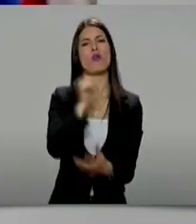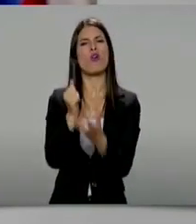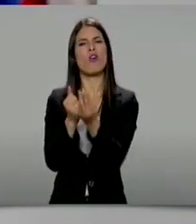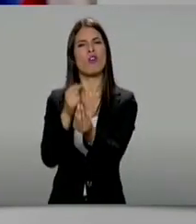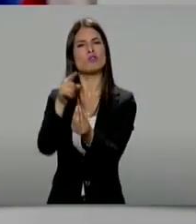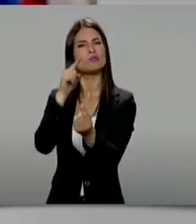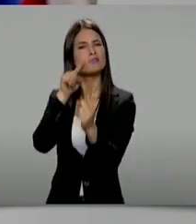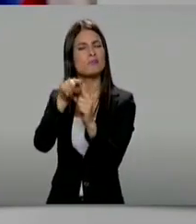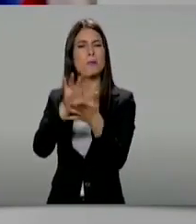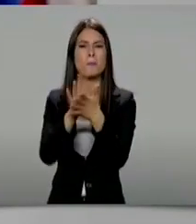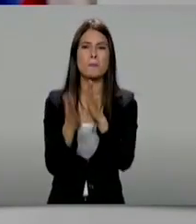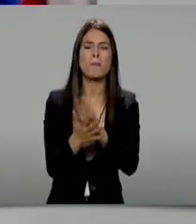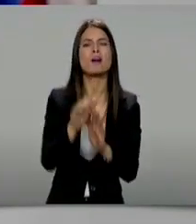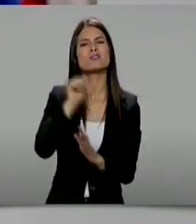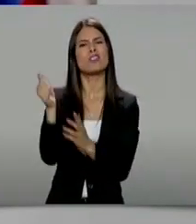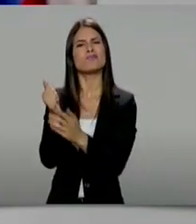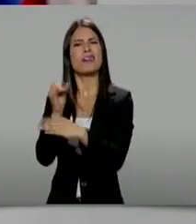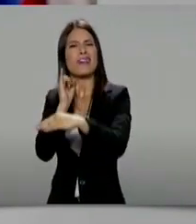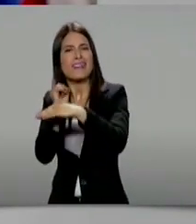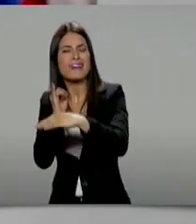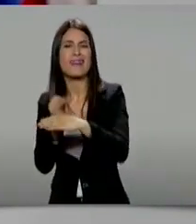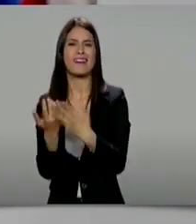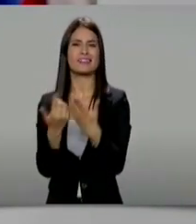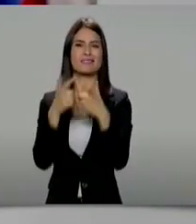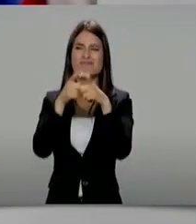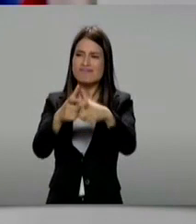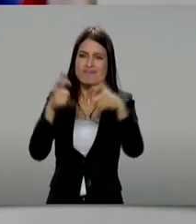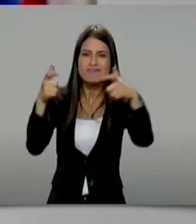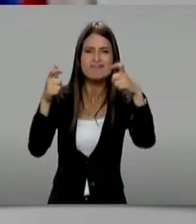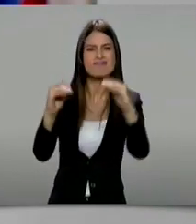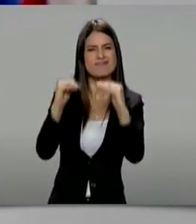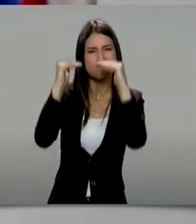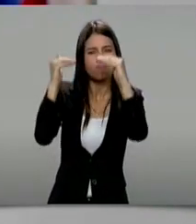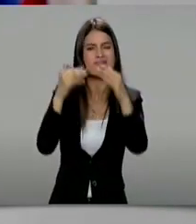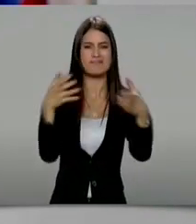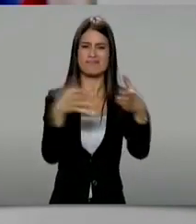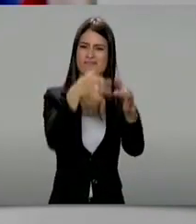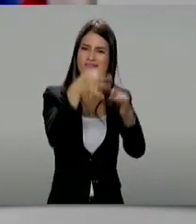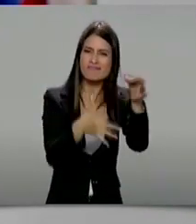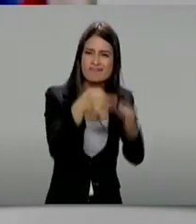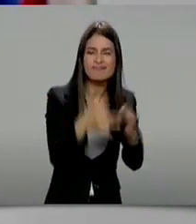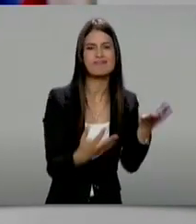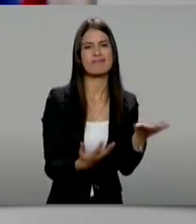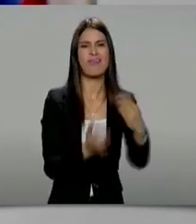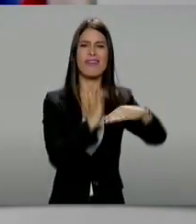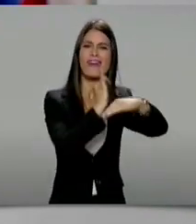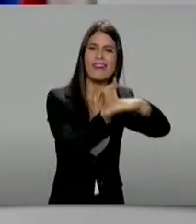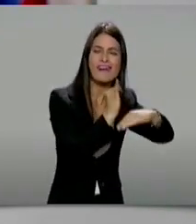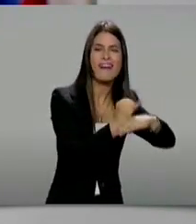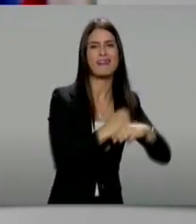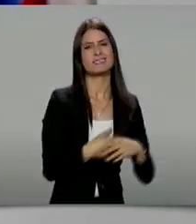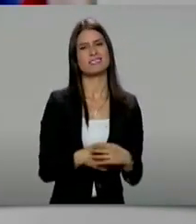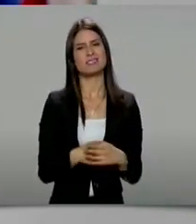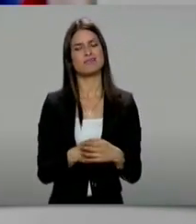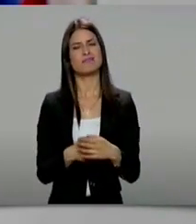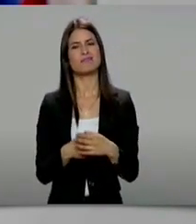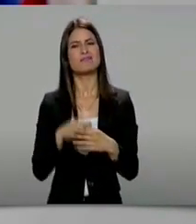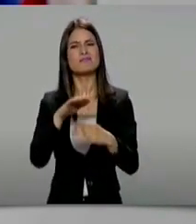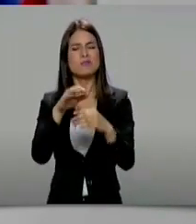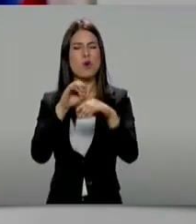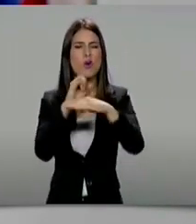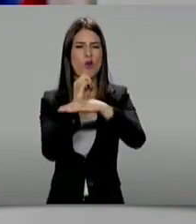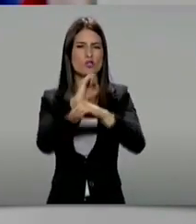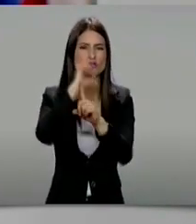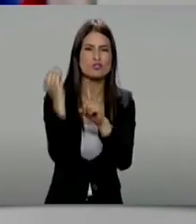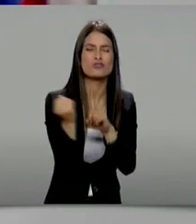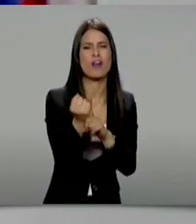iglesia las altas Cortes y magistrados las organizaciones religiosas y sociales los empresarios los cientos de